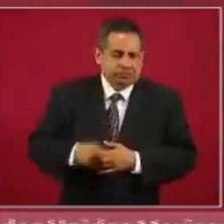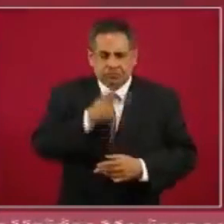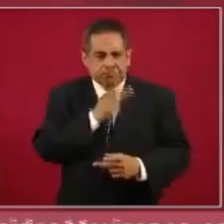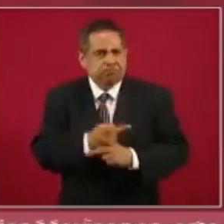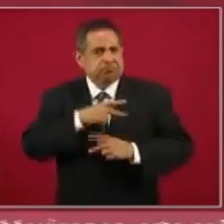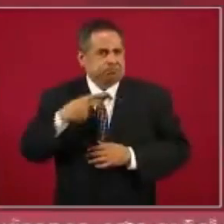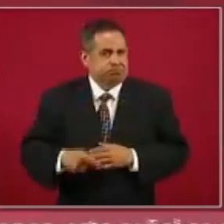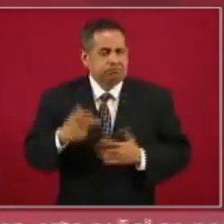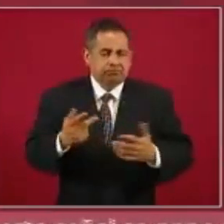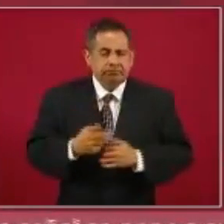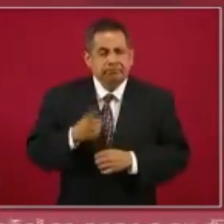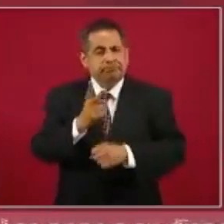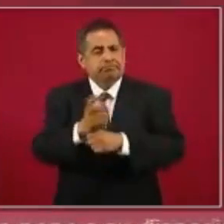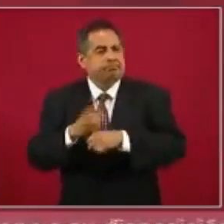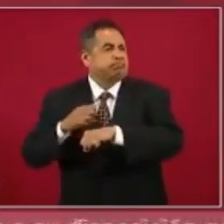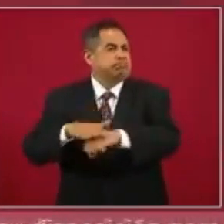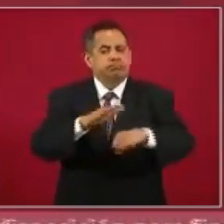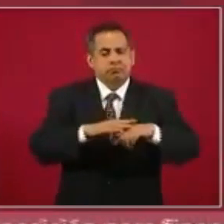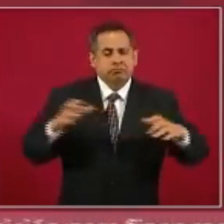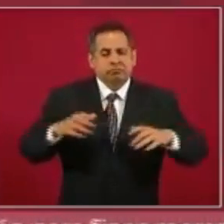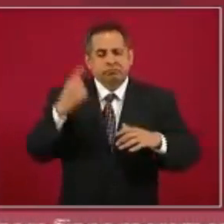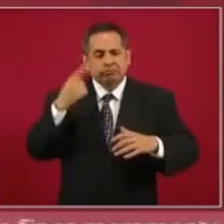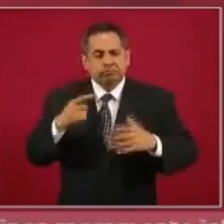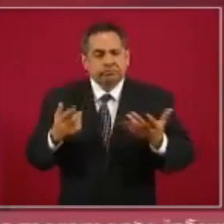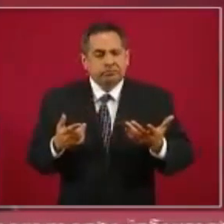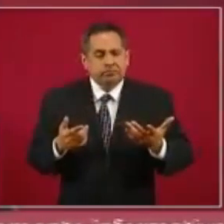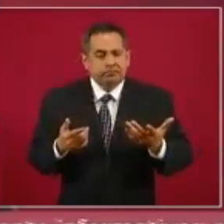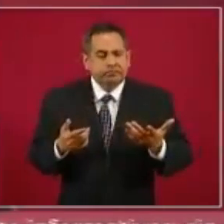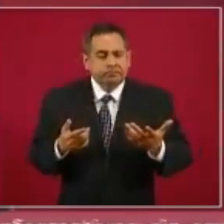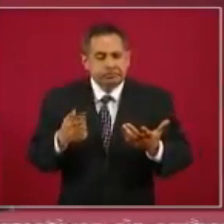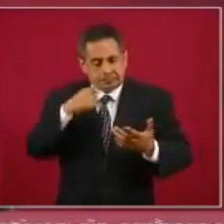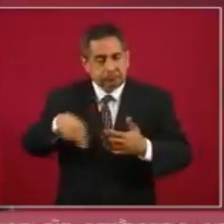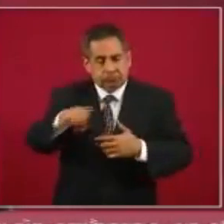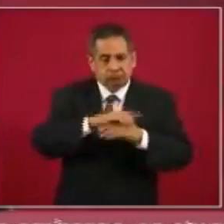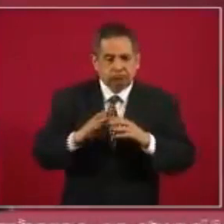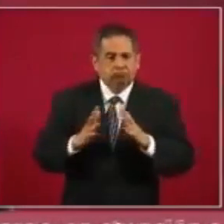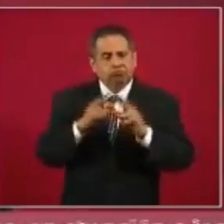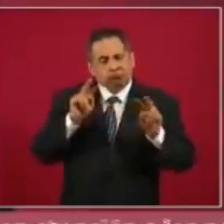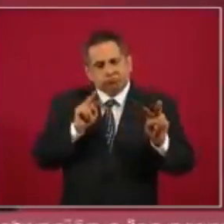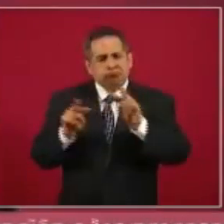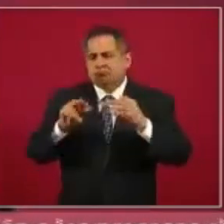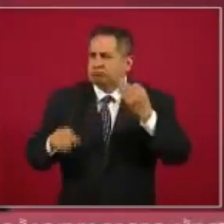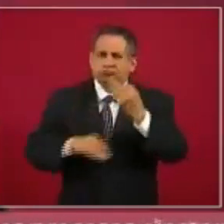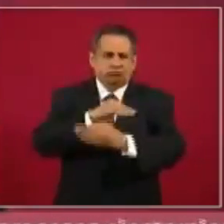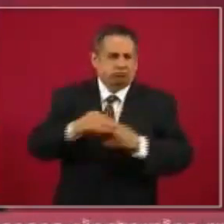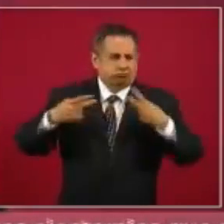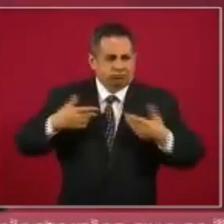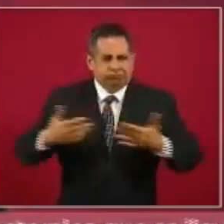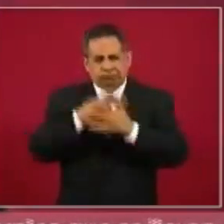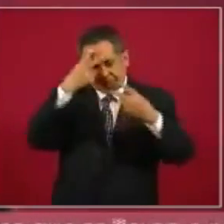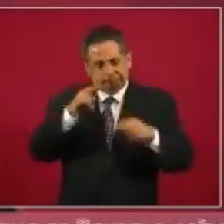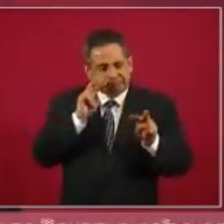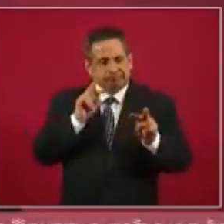entonces invito para que éste participe en todos todos los mexicanos